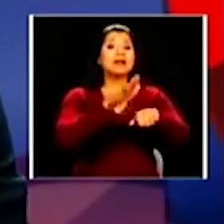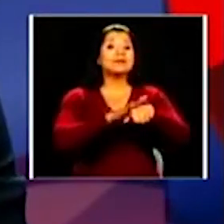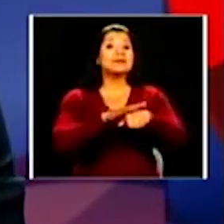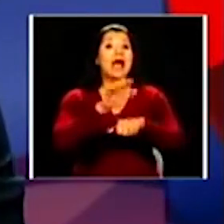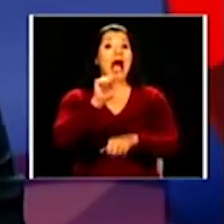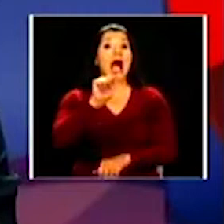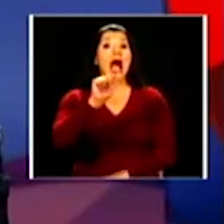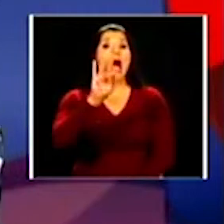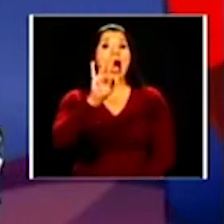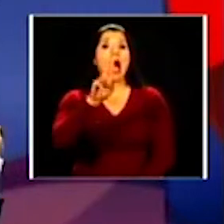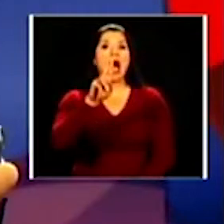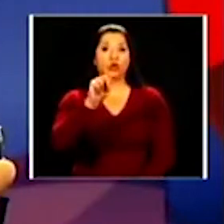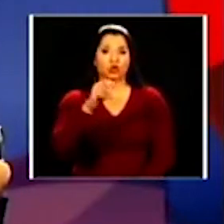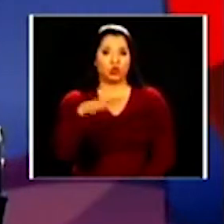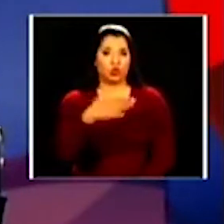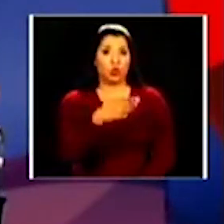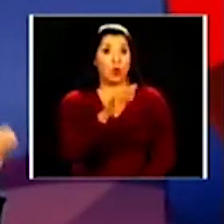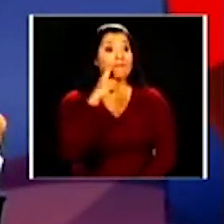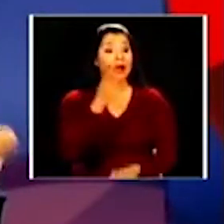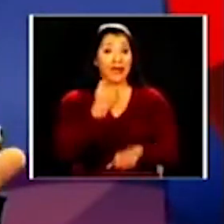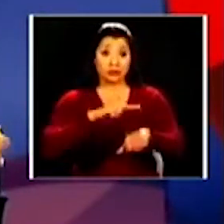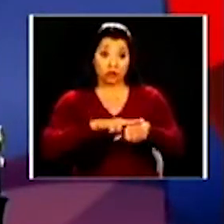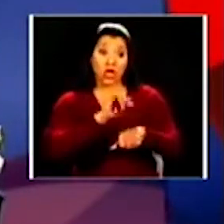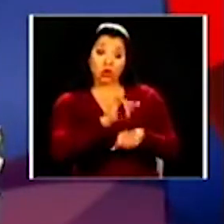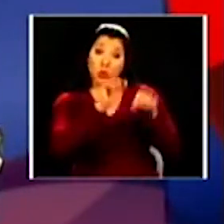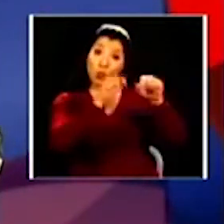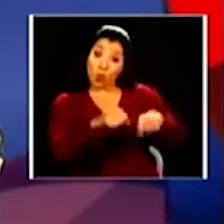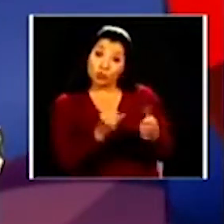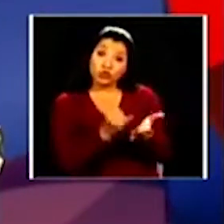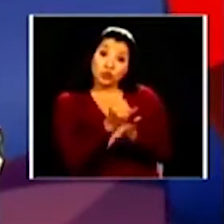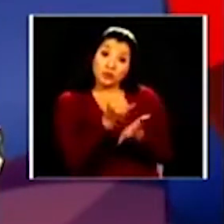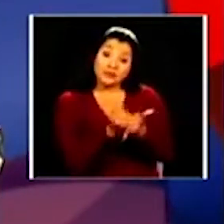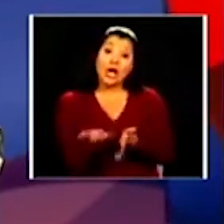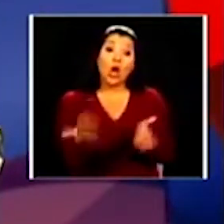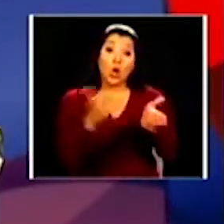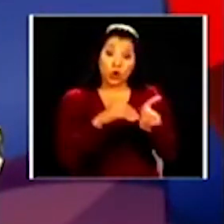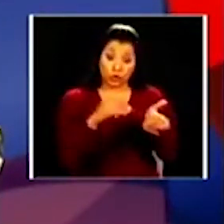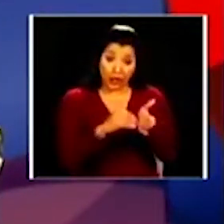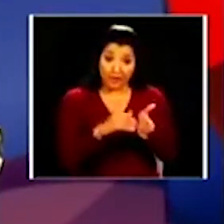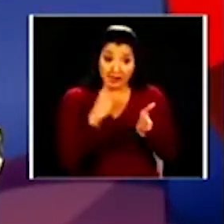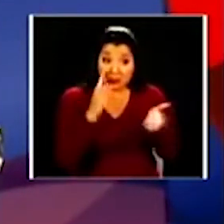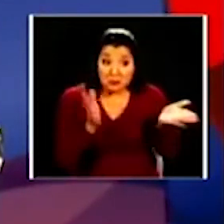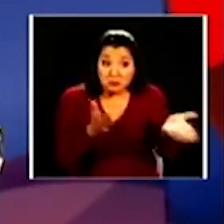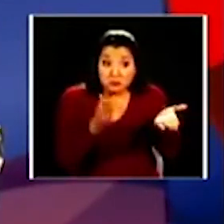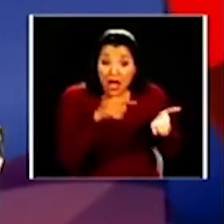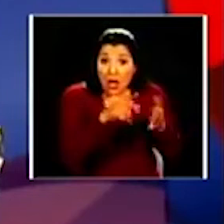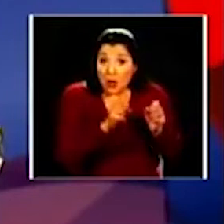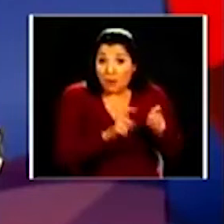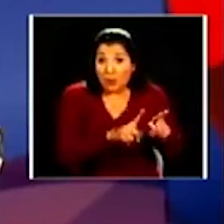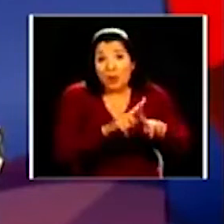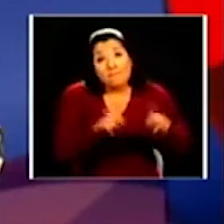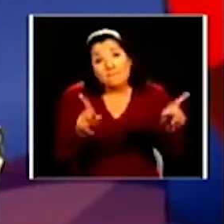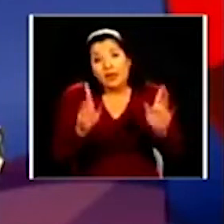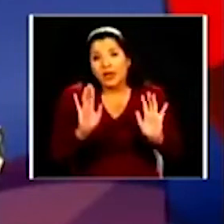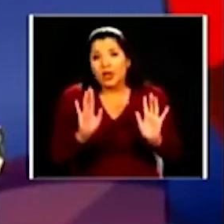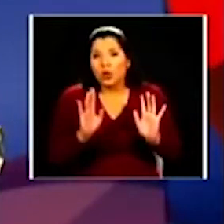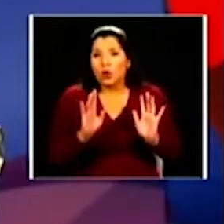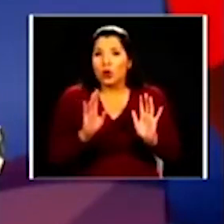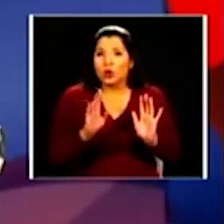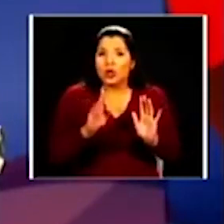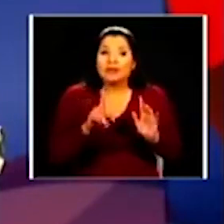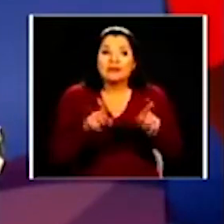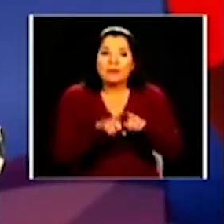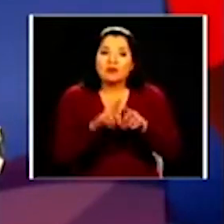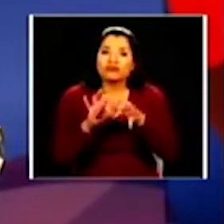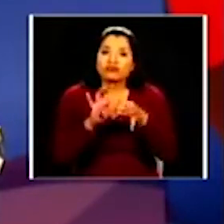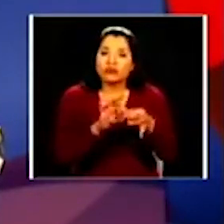que podemos volver a investigar para generar una flota nacional en ese sentido, pero tendría que ver con una opción también crediticia